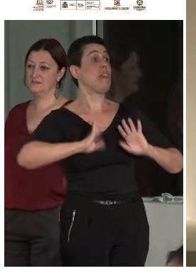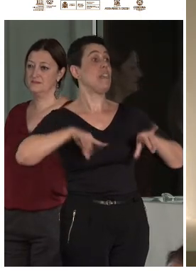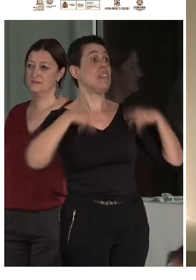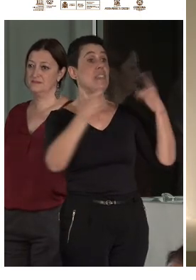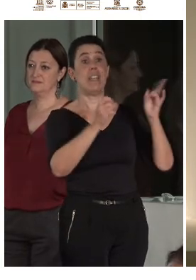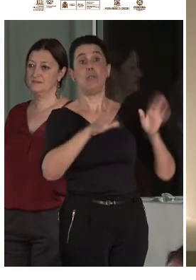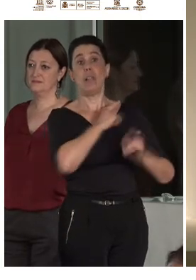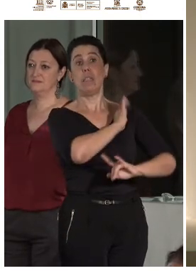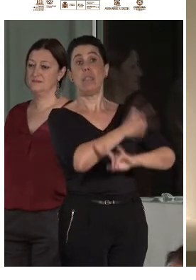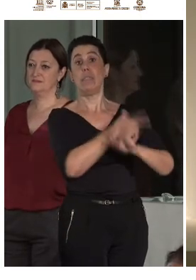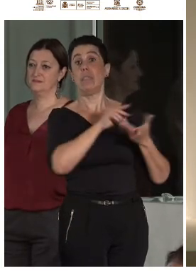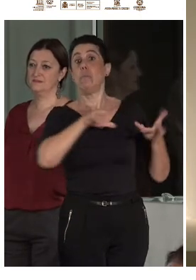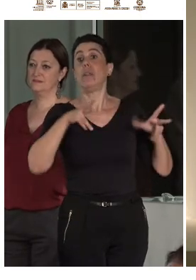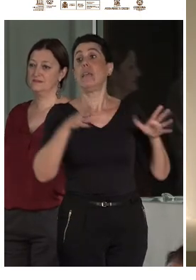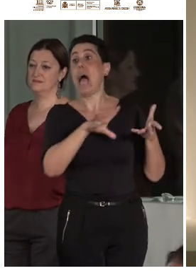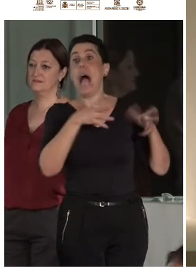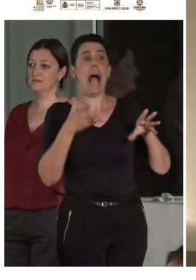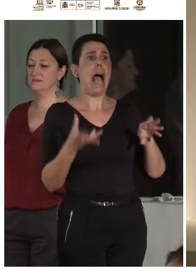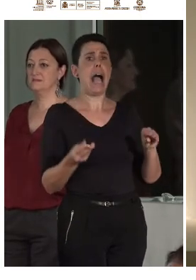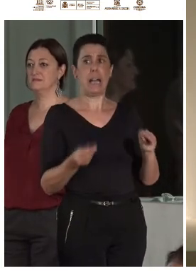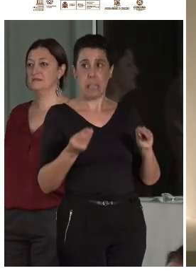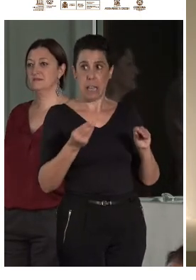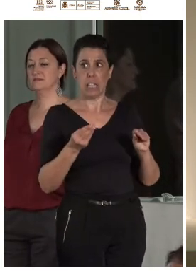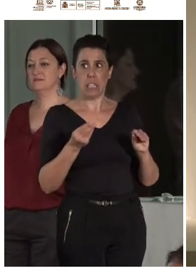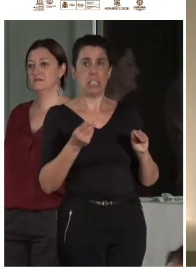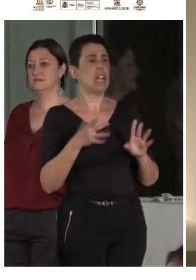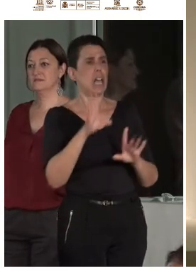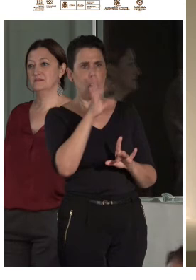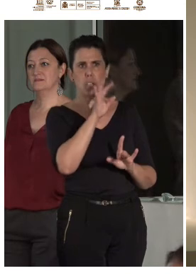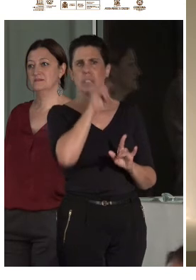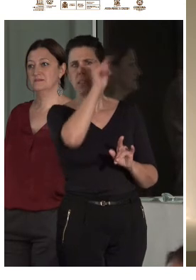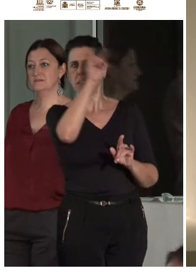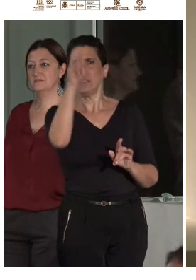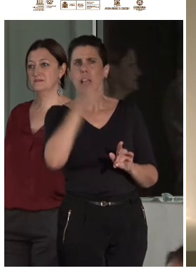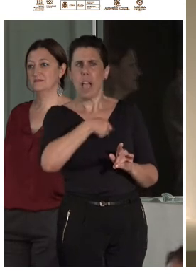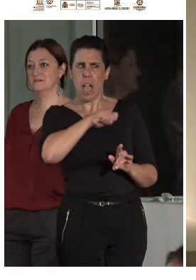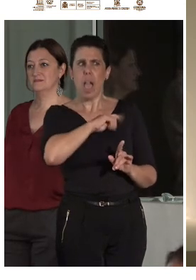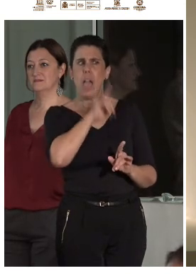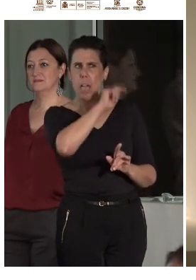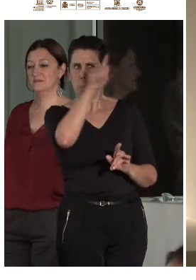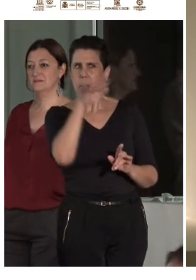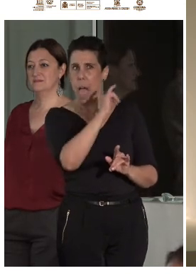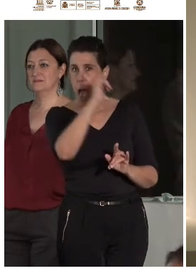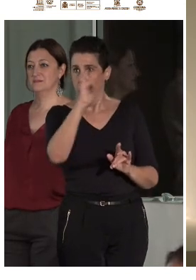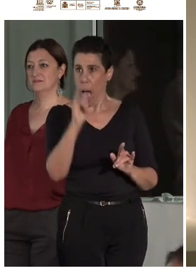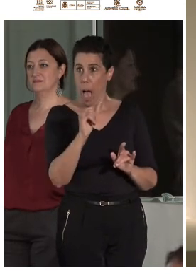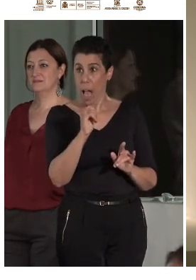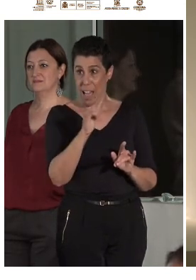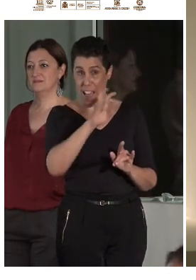adaptado, y sí tenemos incorporadas varias de distintas partes de España, y